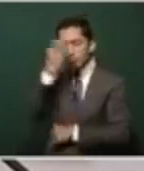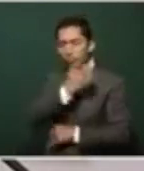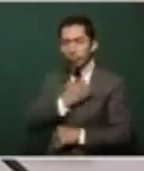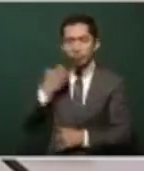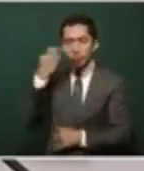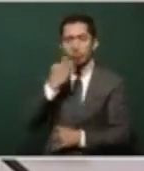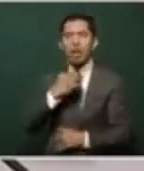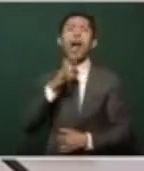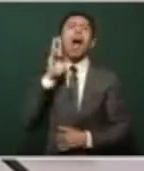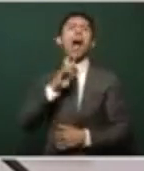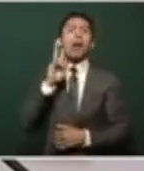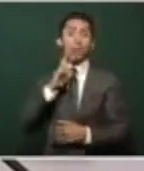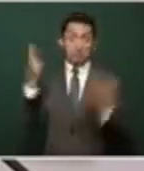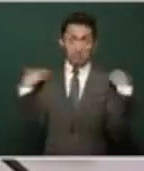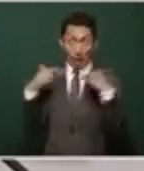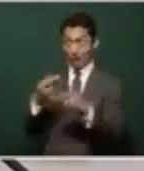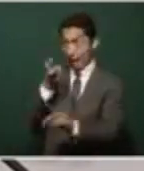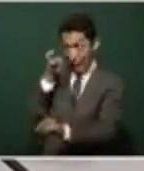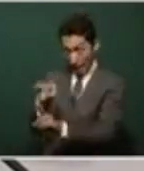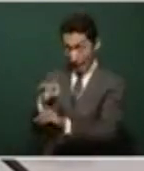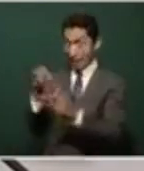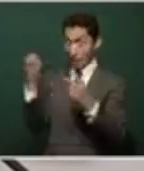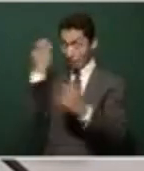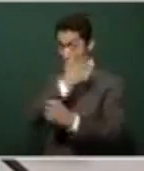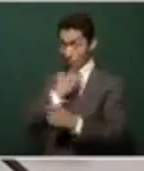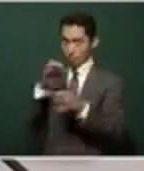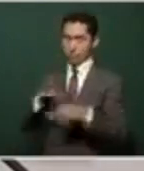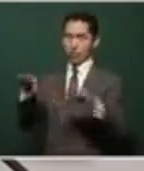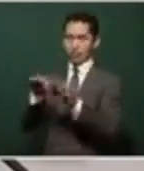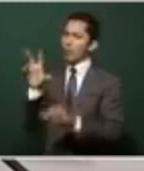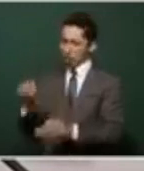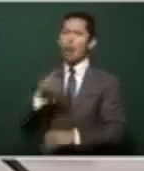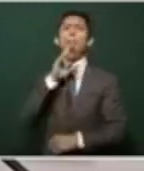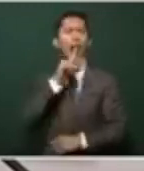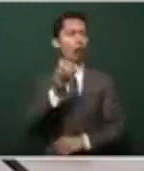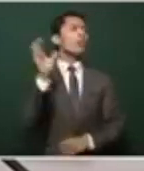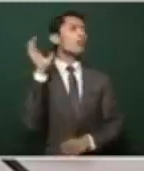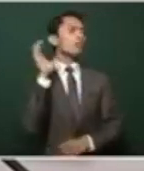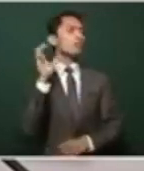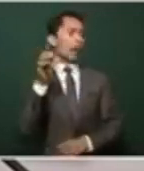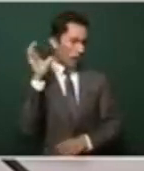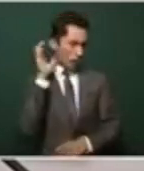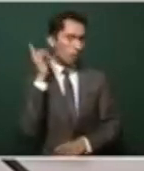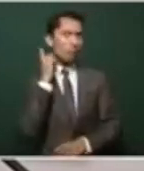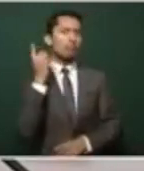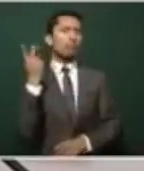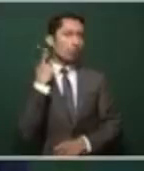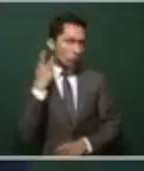los diputados, a los senadores, al presidente,